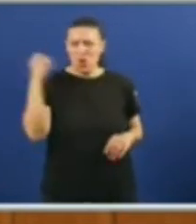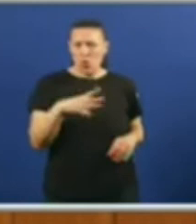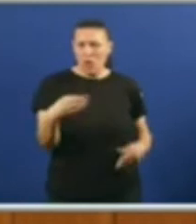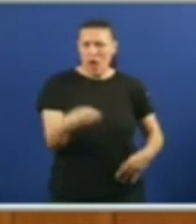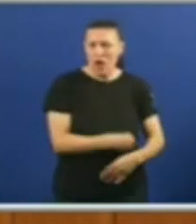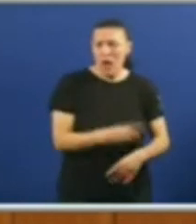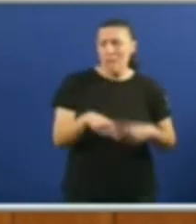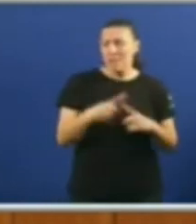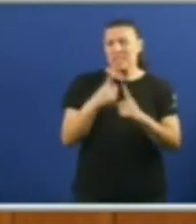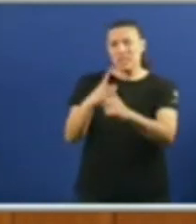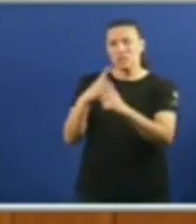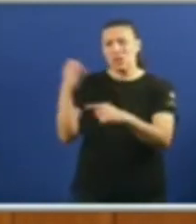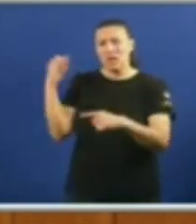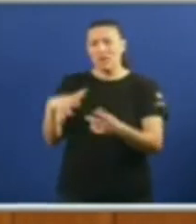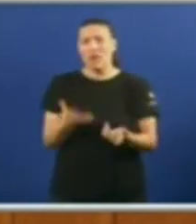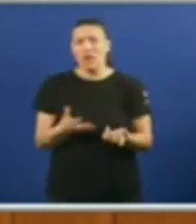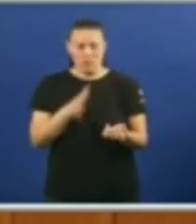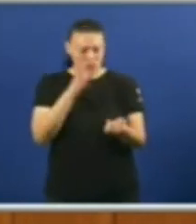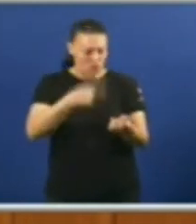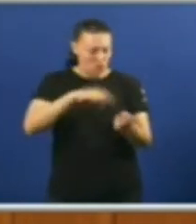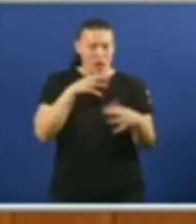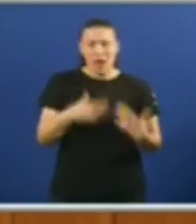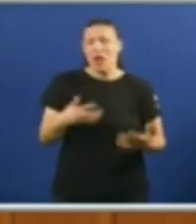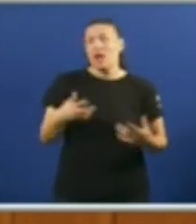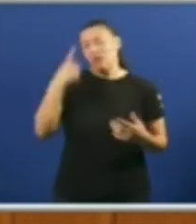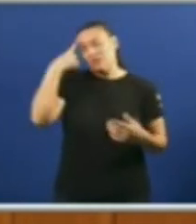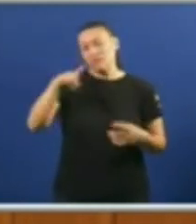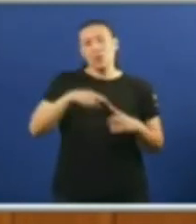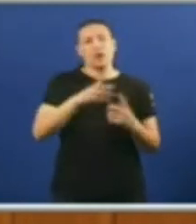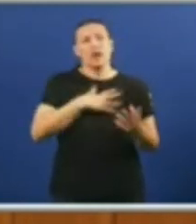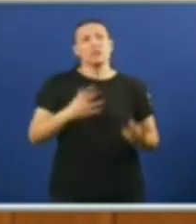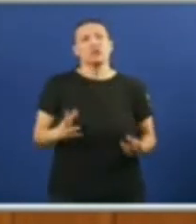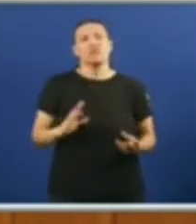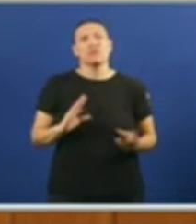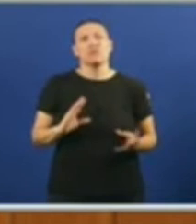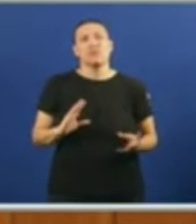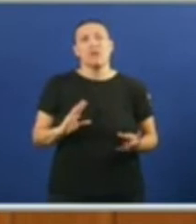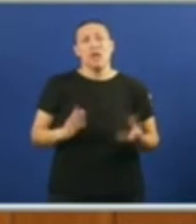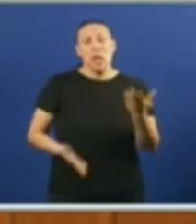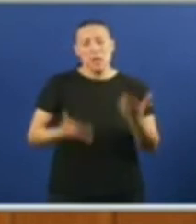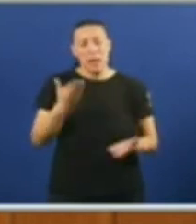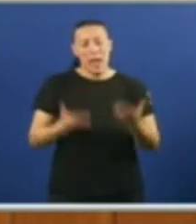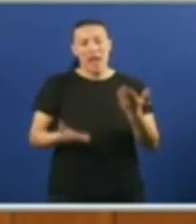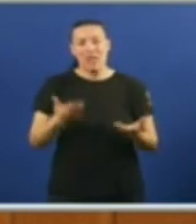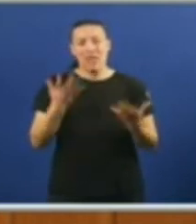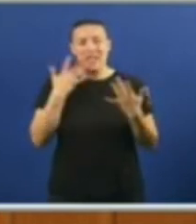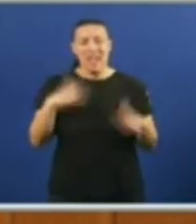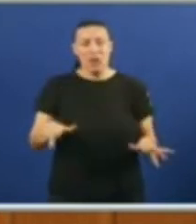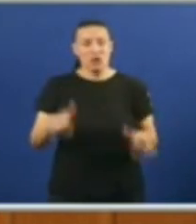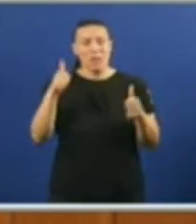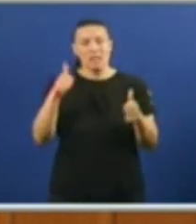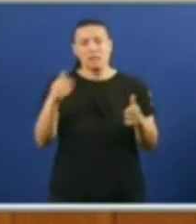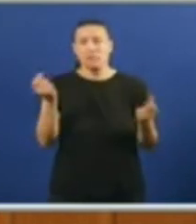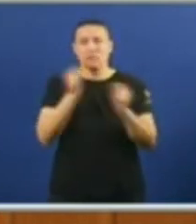transporte da electricidade. E nós avanzamos por introducir o balance neto, que é a modalidade máis extendida